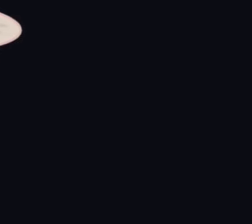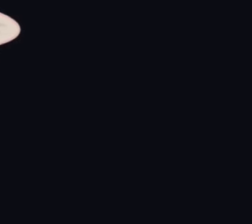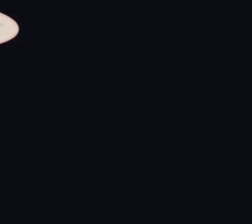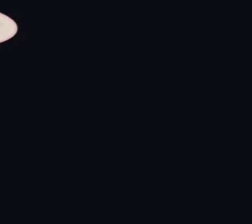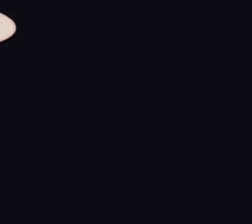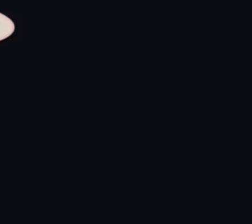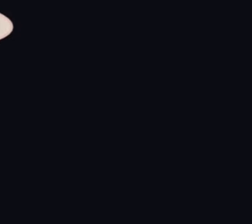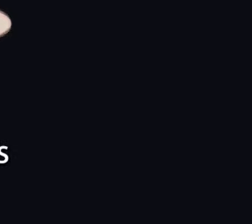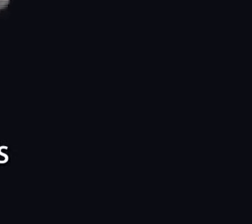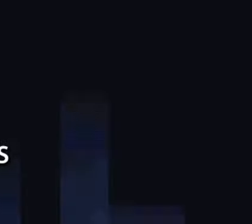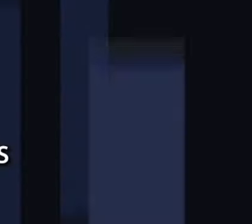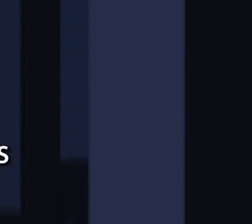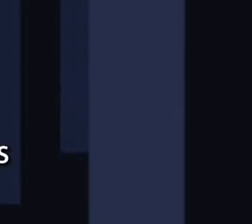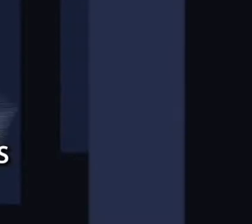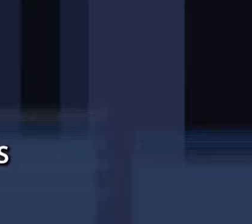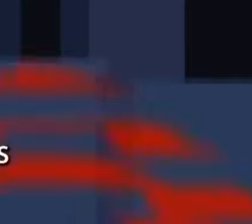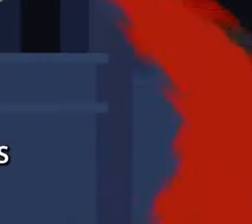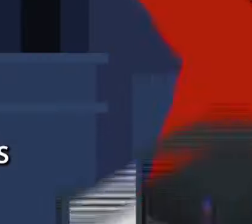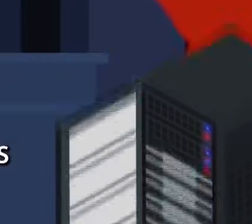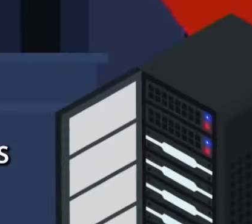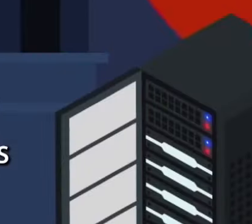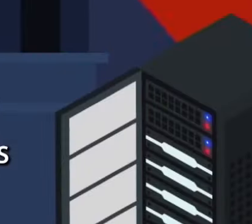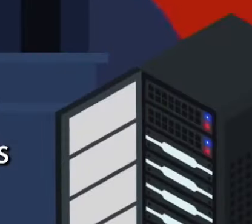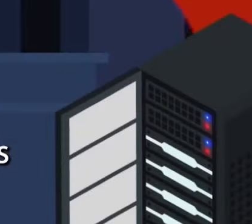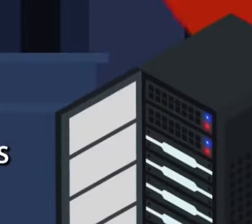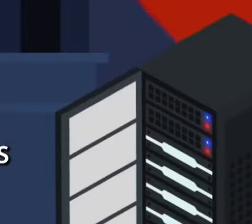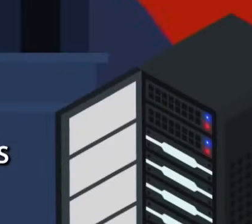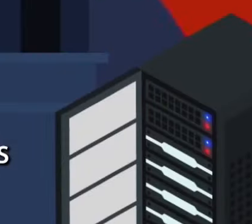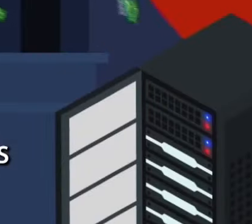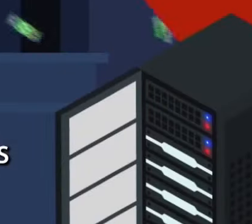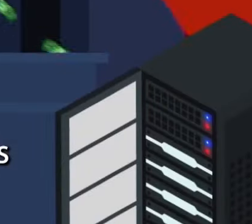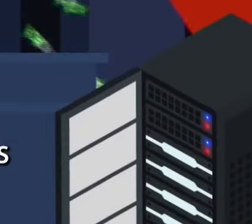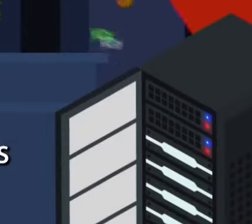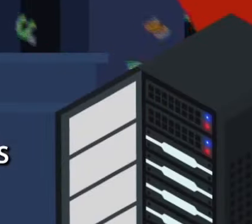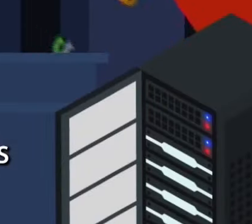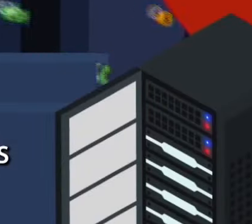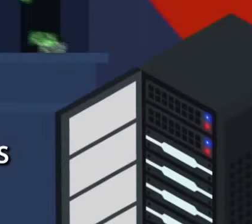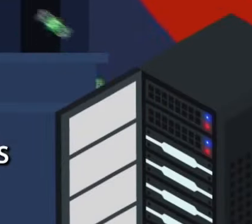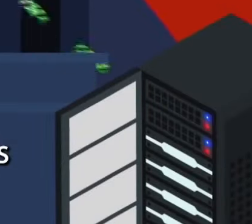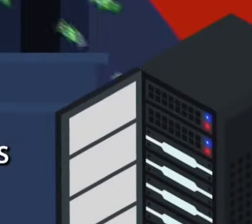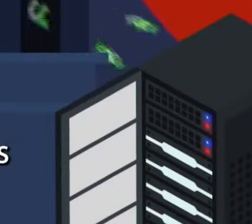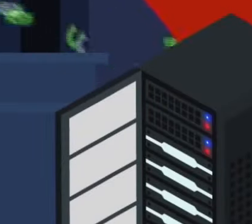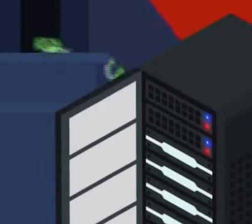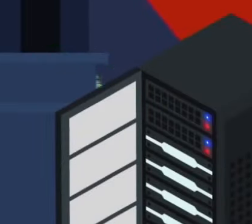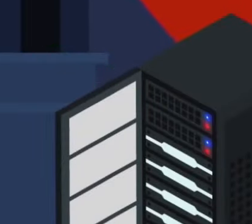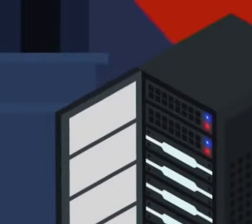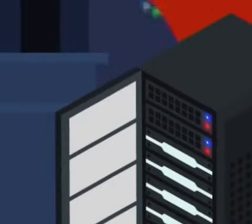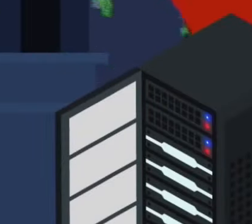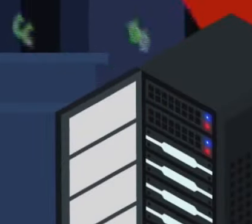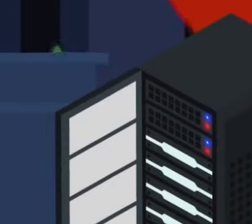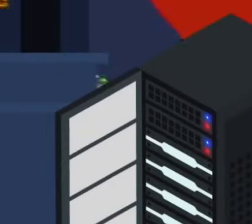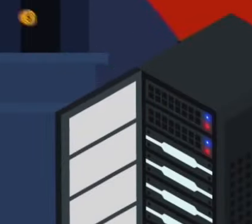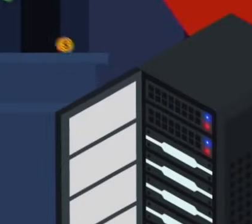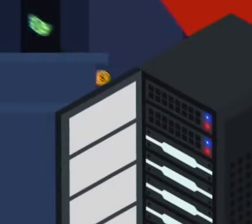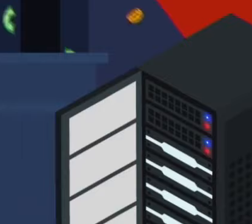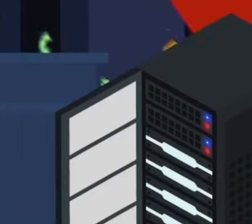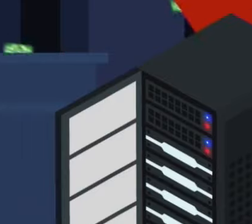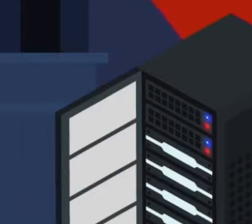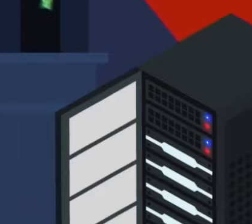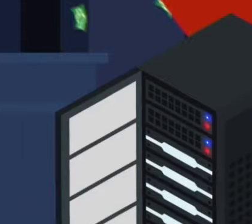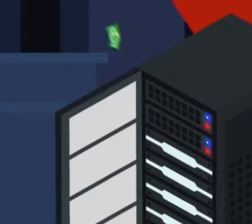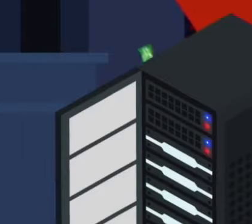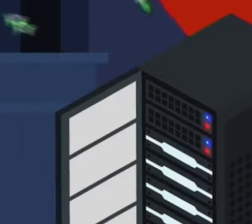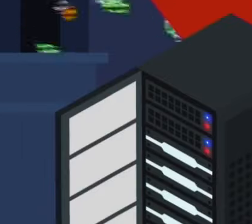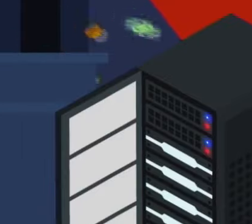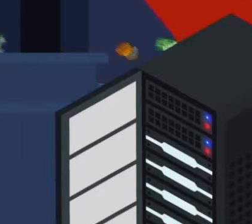sin pensar demasiado, pero en cuanto menos cuestionemos, más estaremos regalando nuestro tiempo, decisiones y dinero a